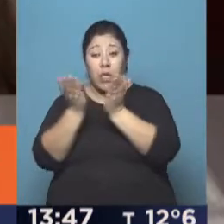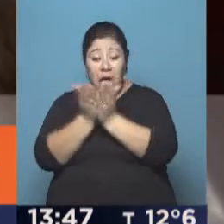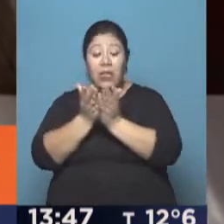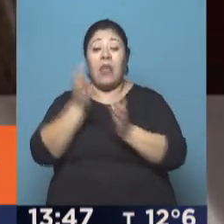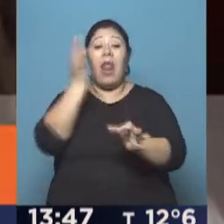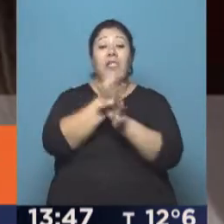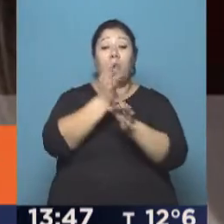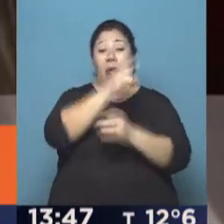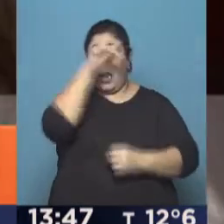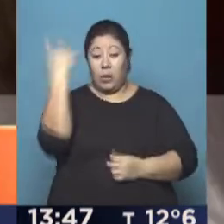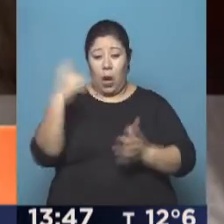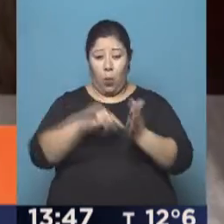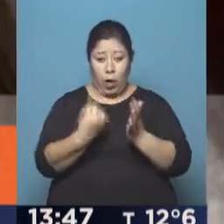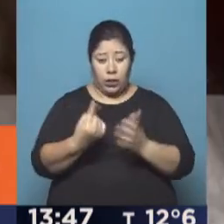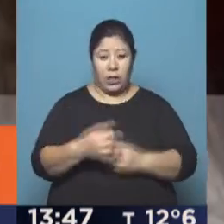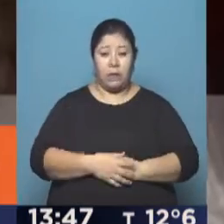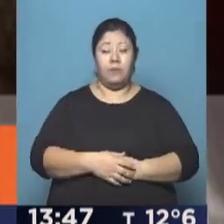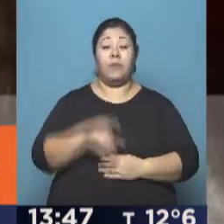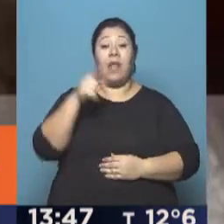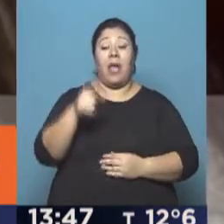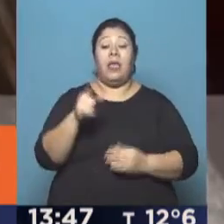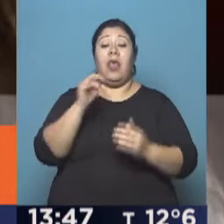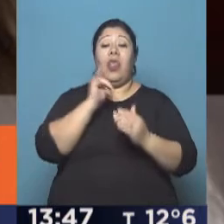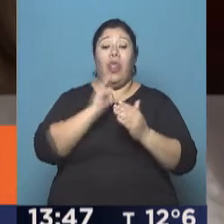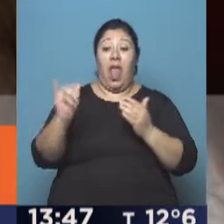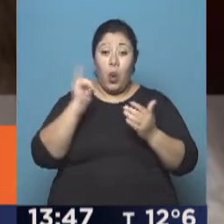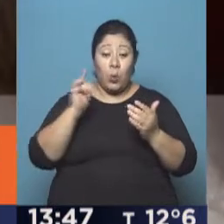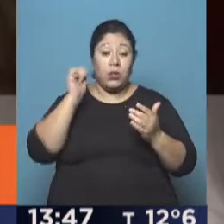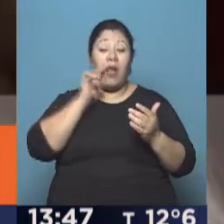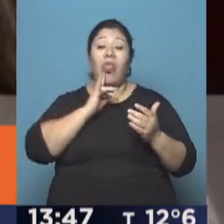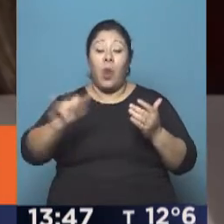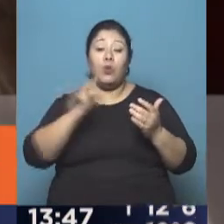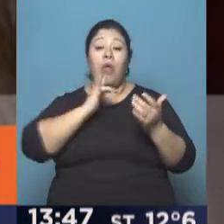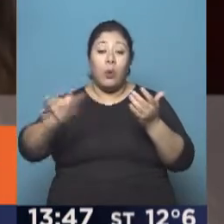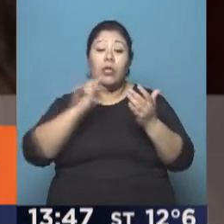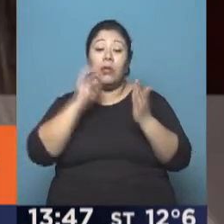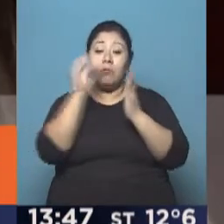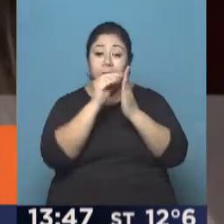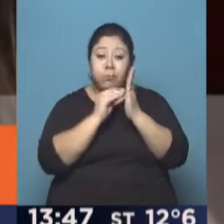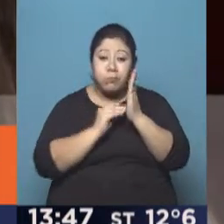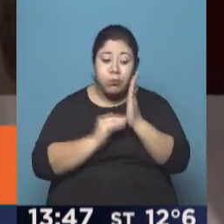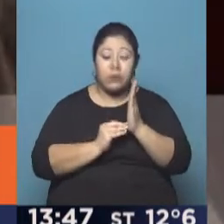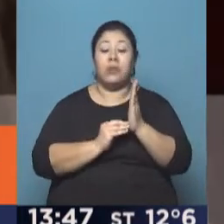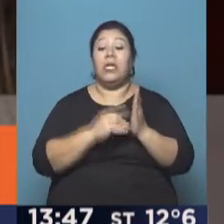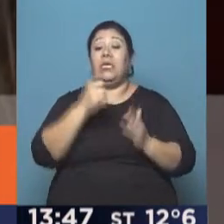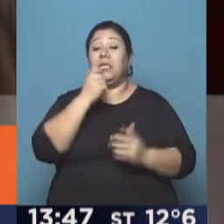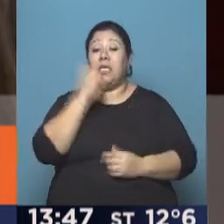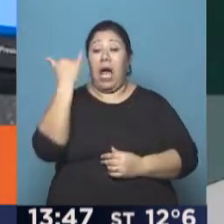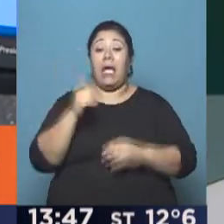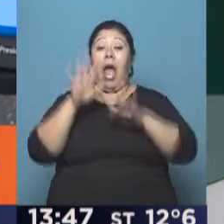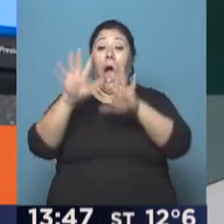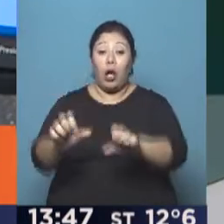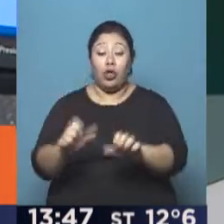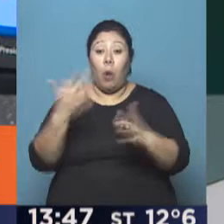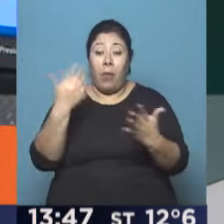donde va a estar el historial de las denuncias. Después hay un botón de denunciar donde una, cuando sufre este tipo de acoso, puede apretar